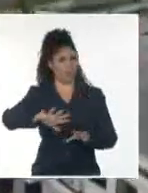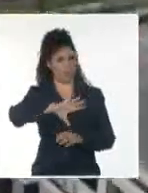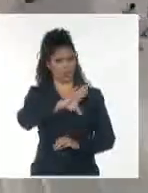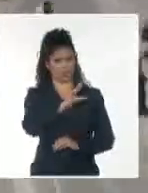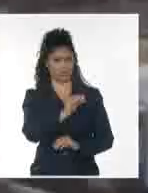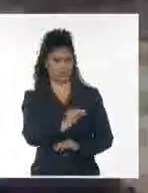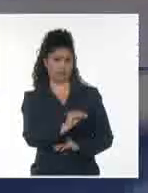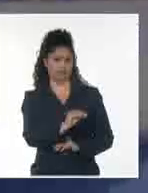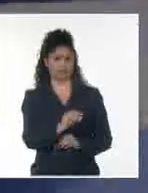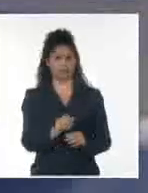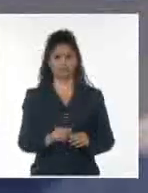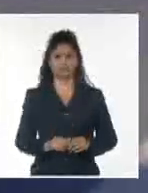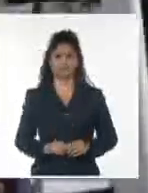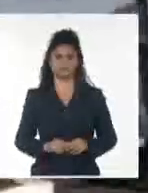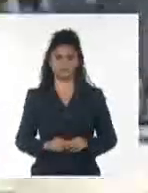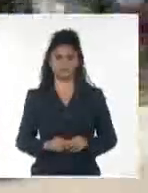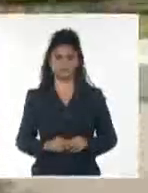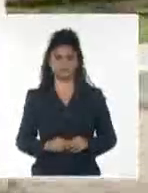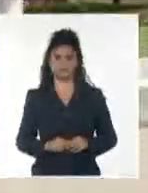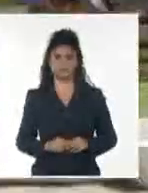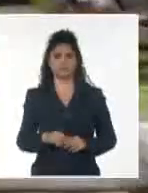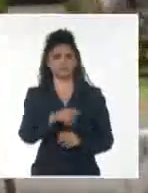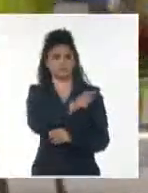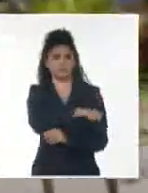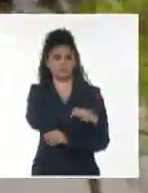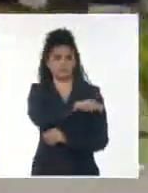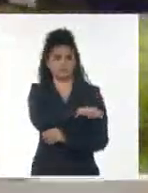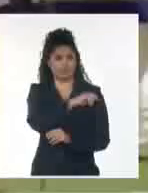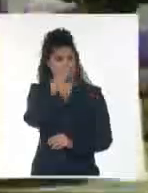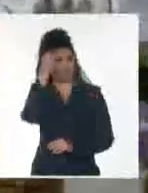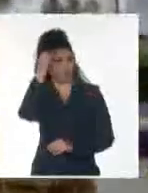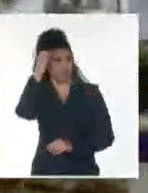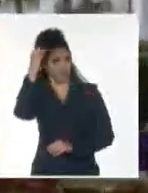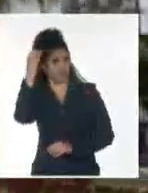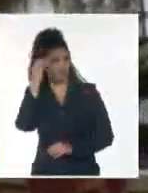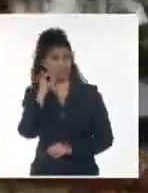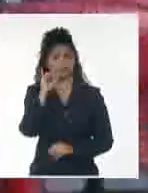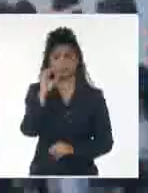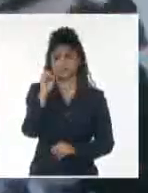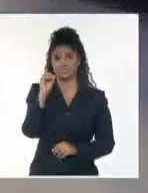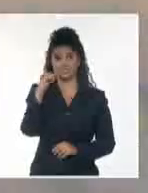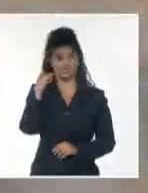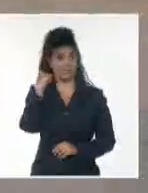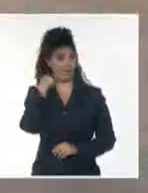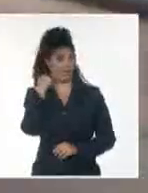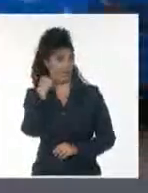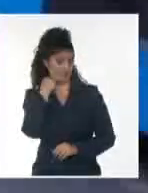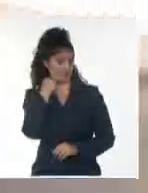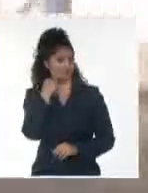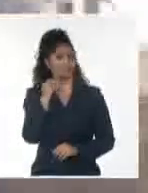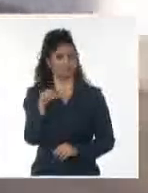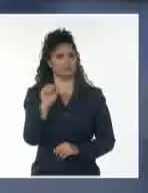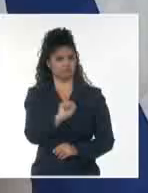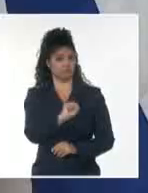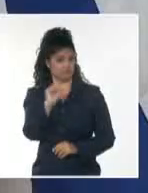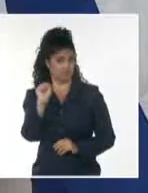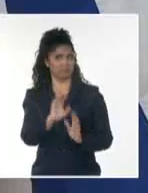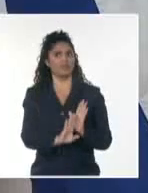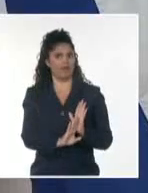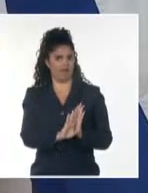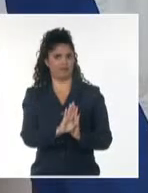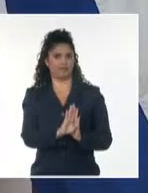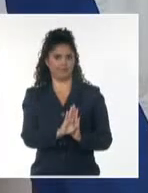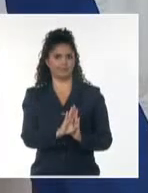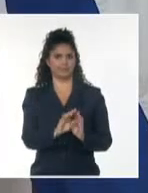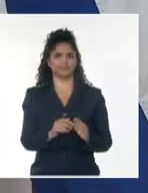Para el pueblo y gobierno tanzano, seis décadas de la unión de Zanzíbar y Tanganica representa haber llegado al nivel superior.